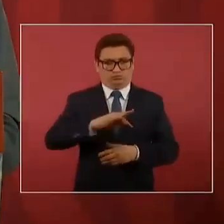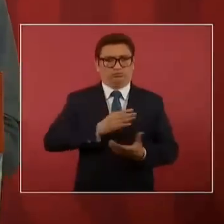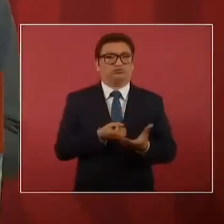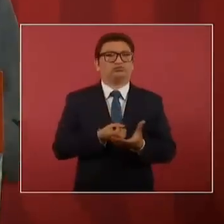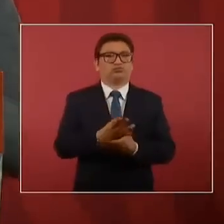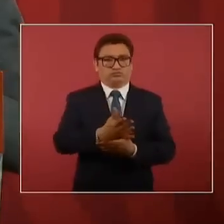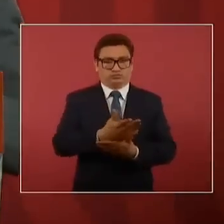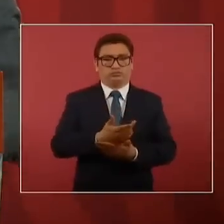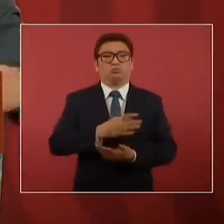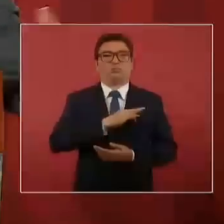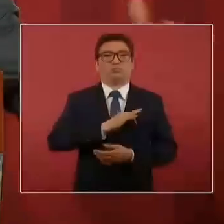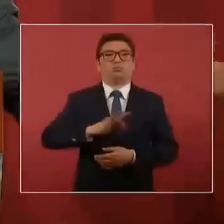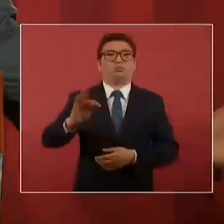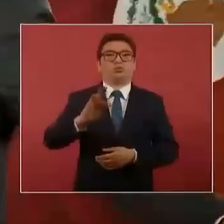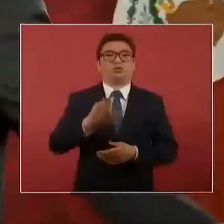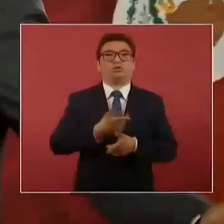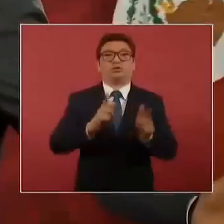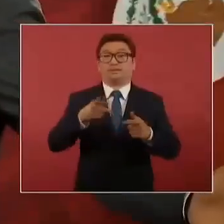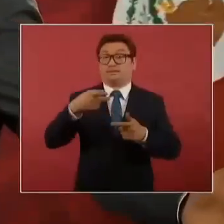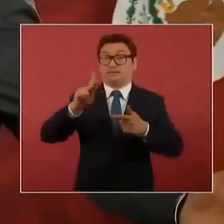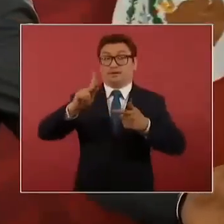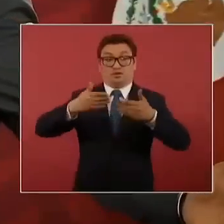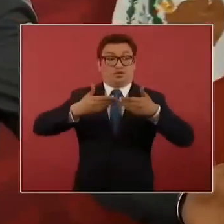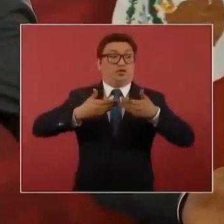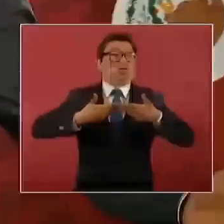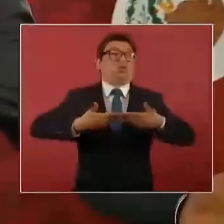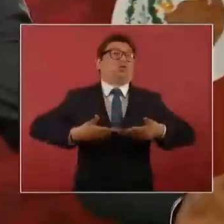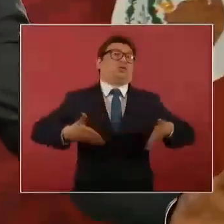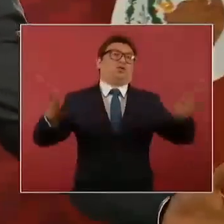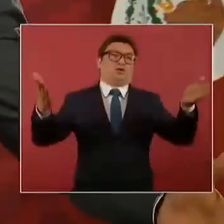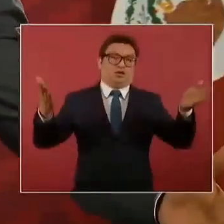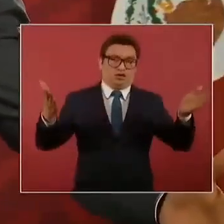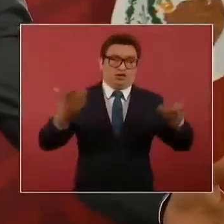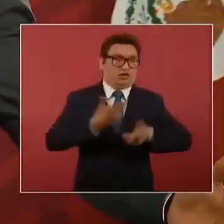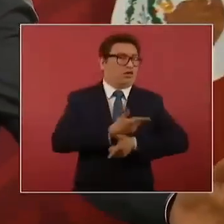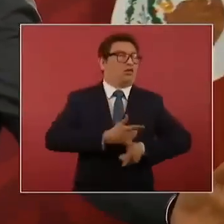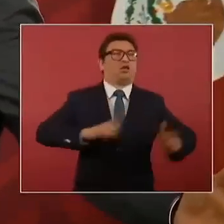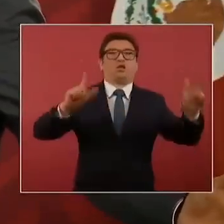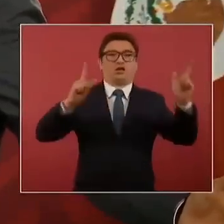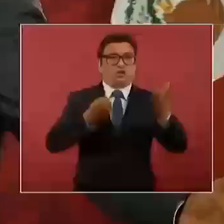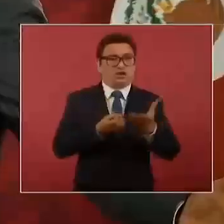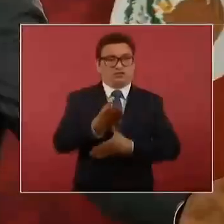no abrir la puerta de par en par,